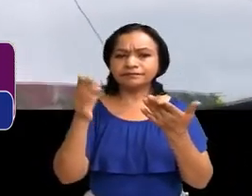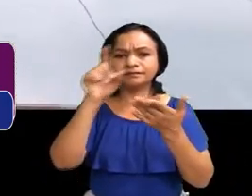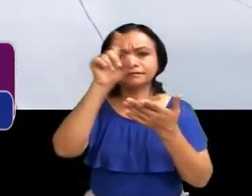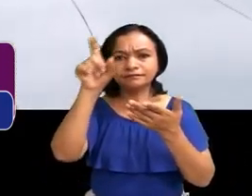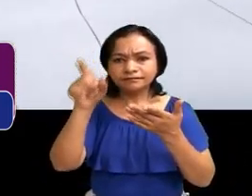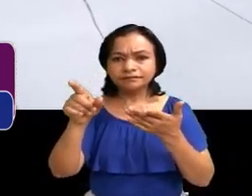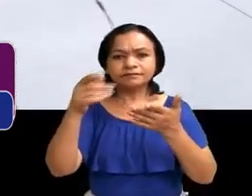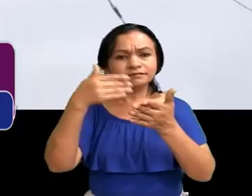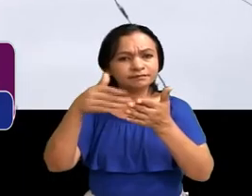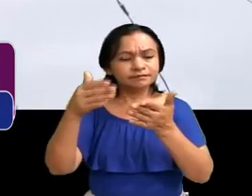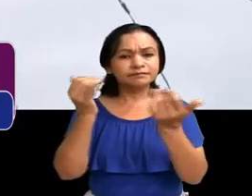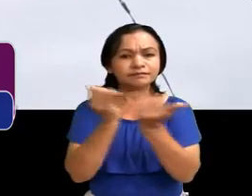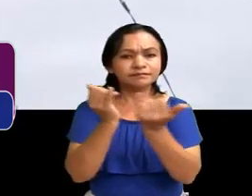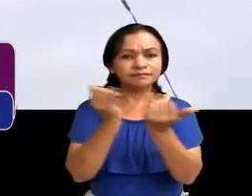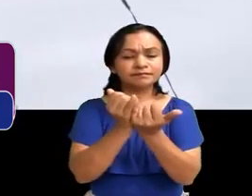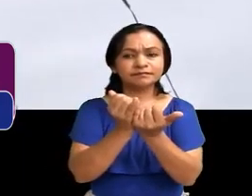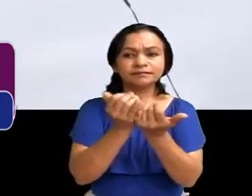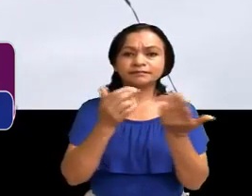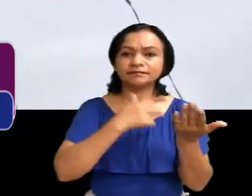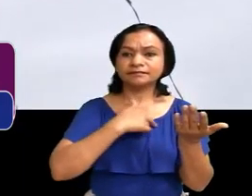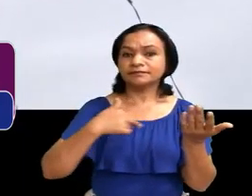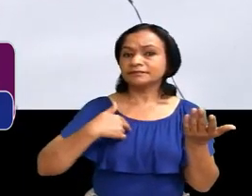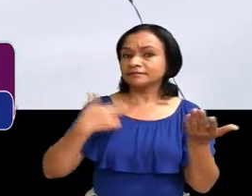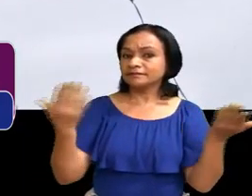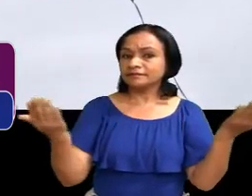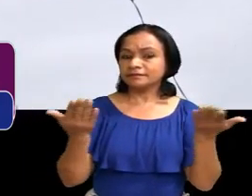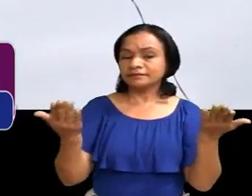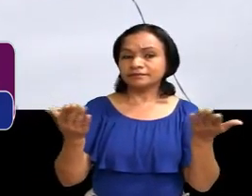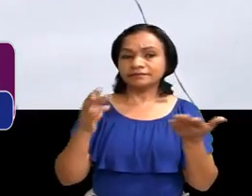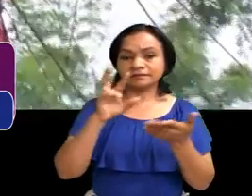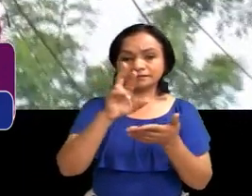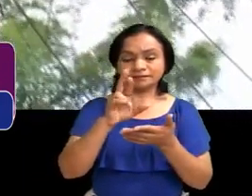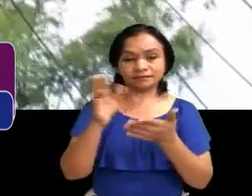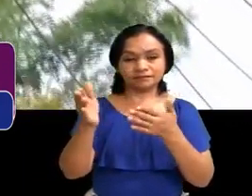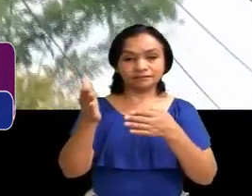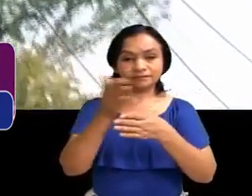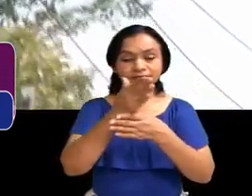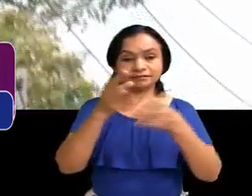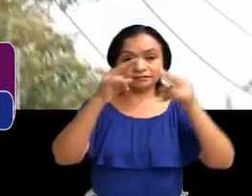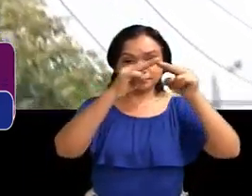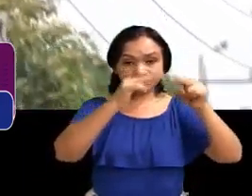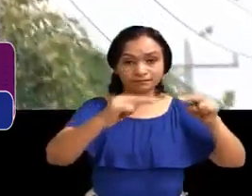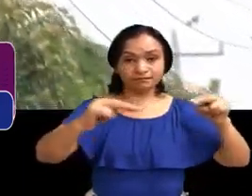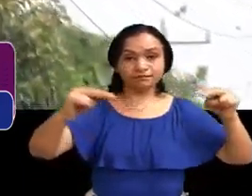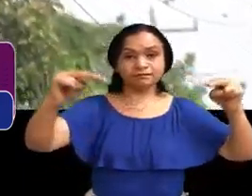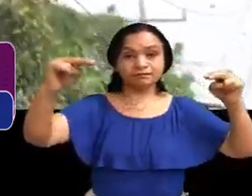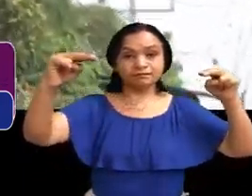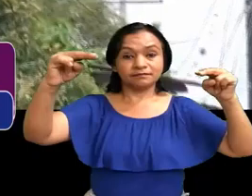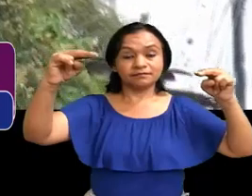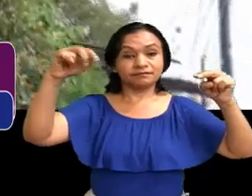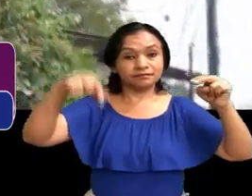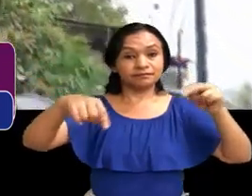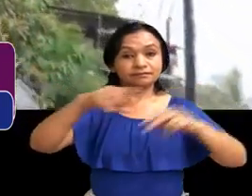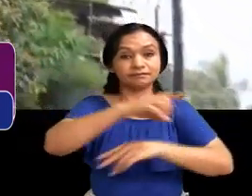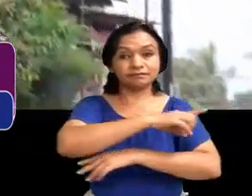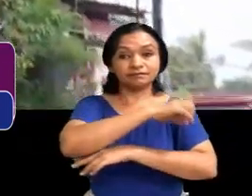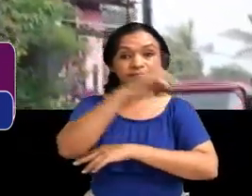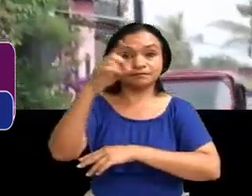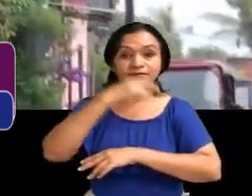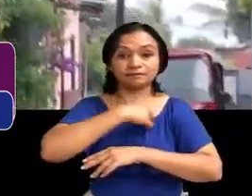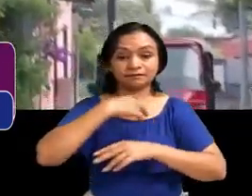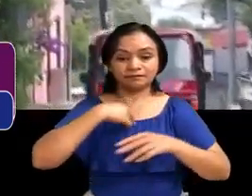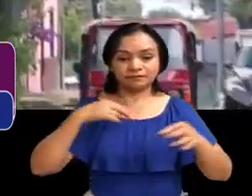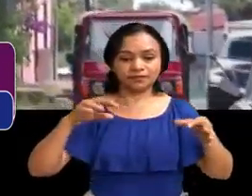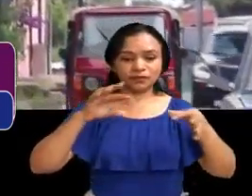práctica un poco parecida, porque ¿qué sucede? Hay redes eléctricas que hoy en día se instala también la